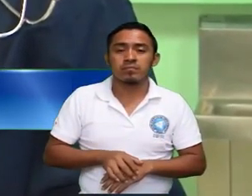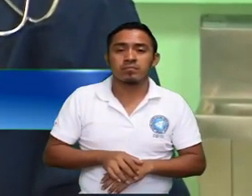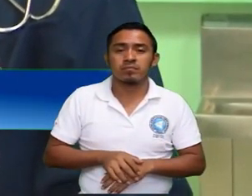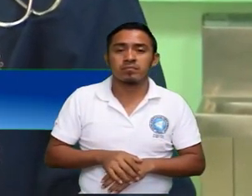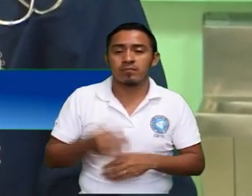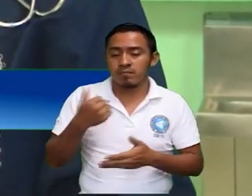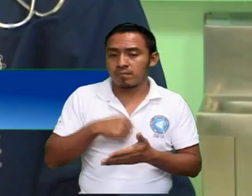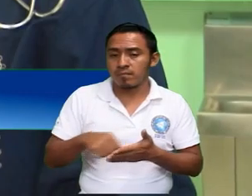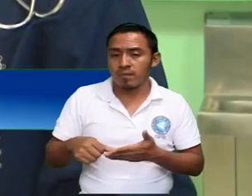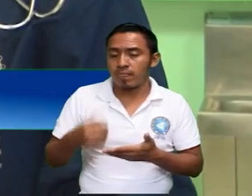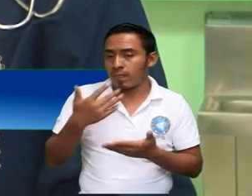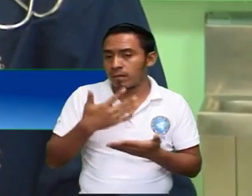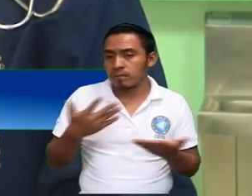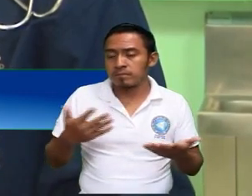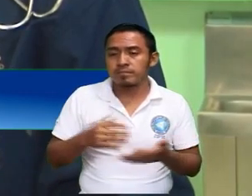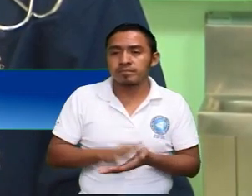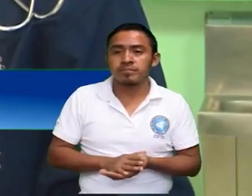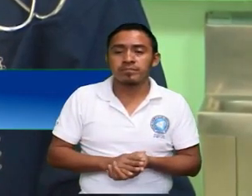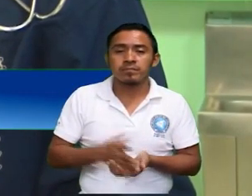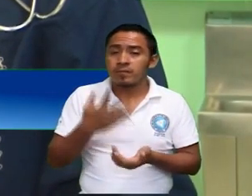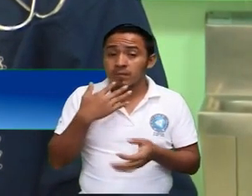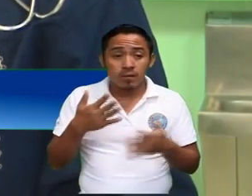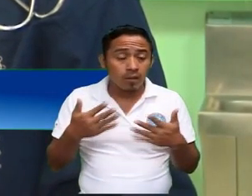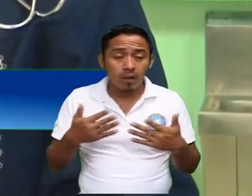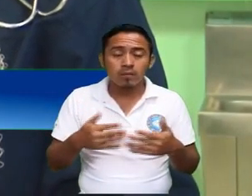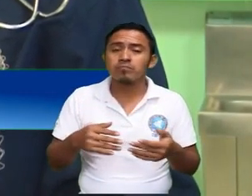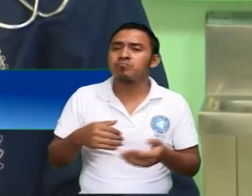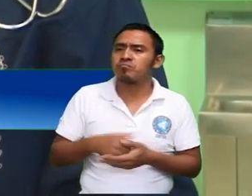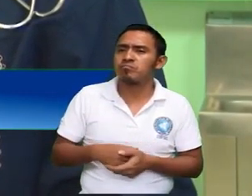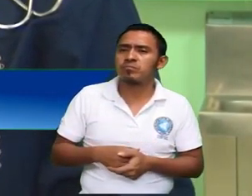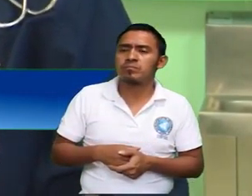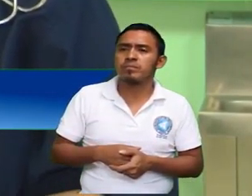da una carta. Si no, ¿qué es lo que hacemos nosotros?